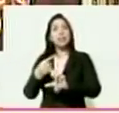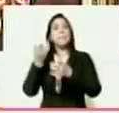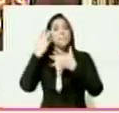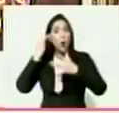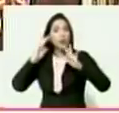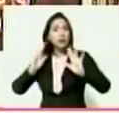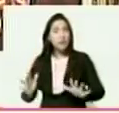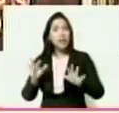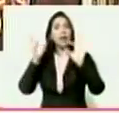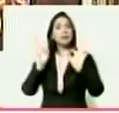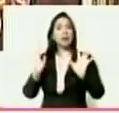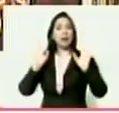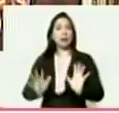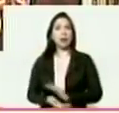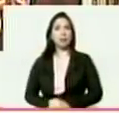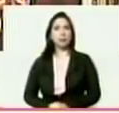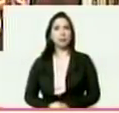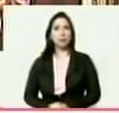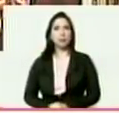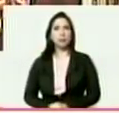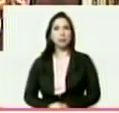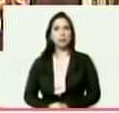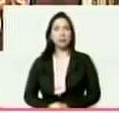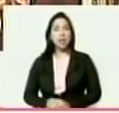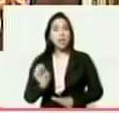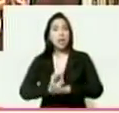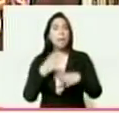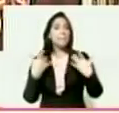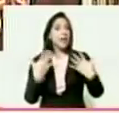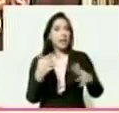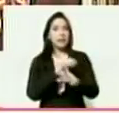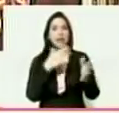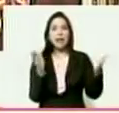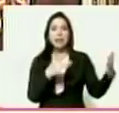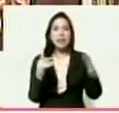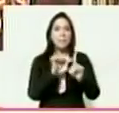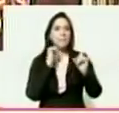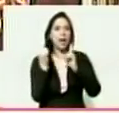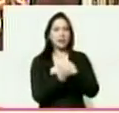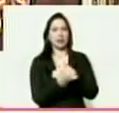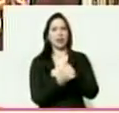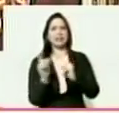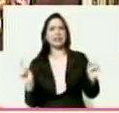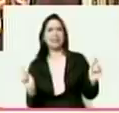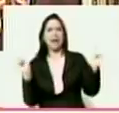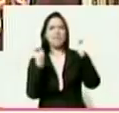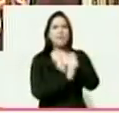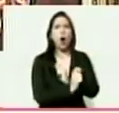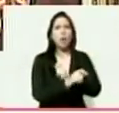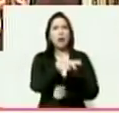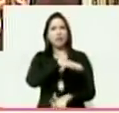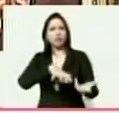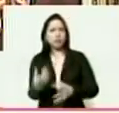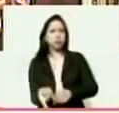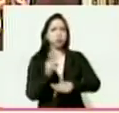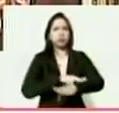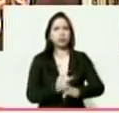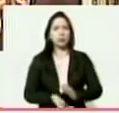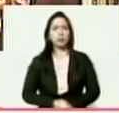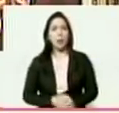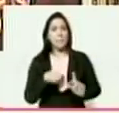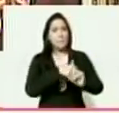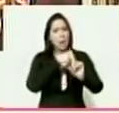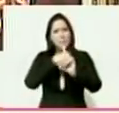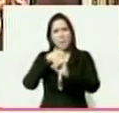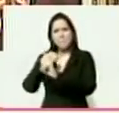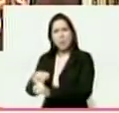posibilidad cierta de que la emergencia climática se transforme en una catástrofe climática y amenace con